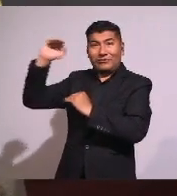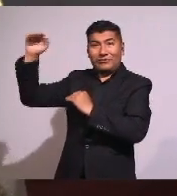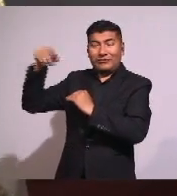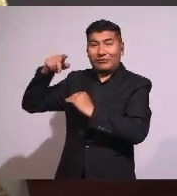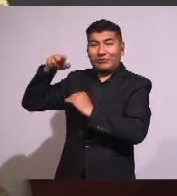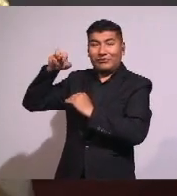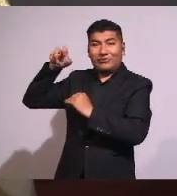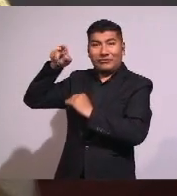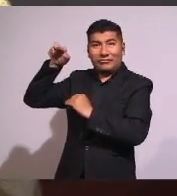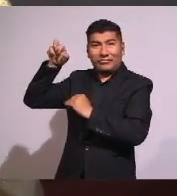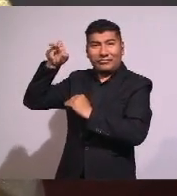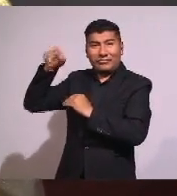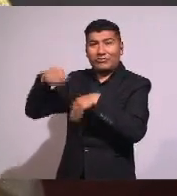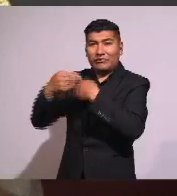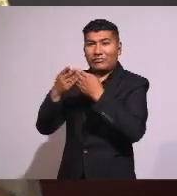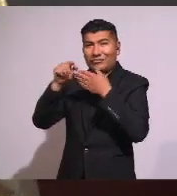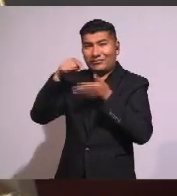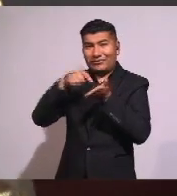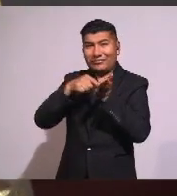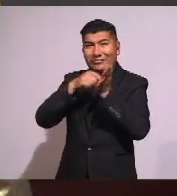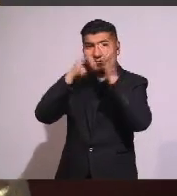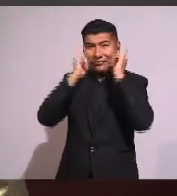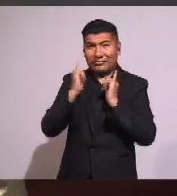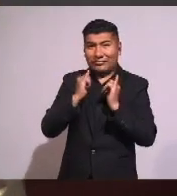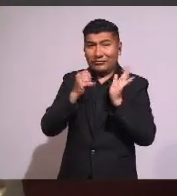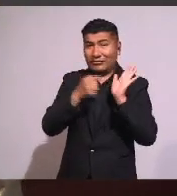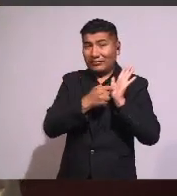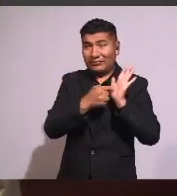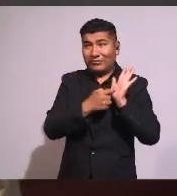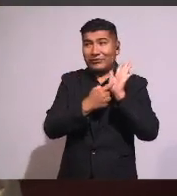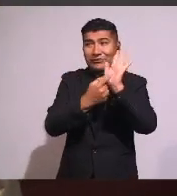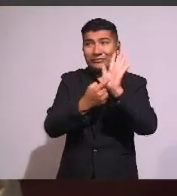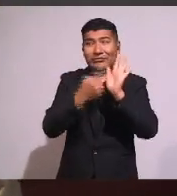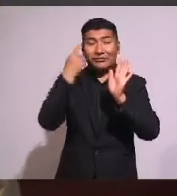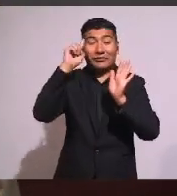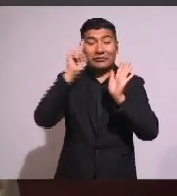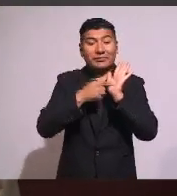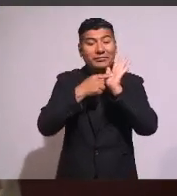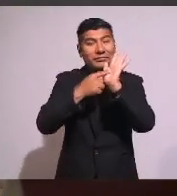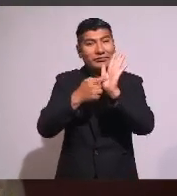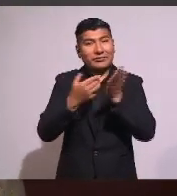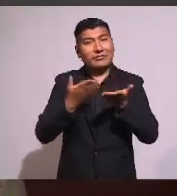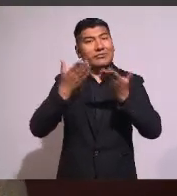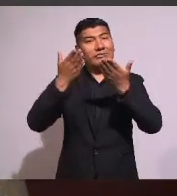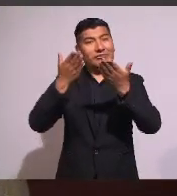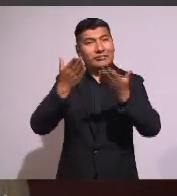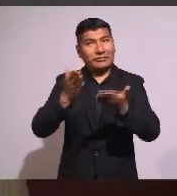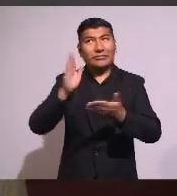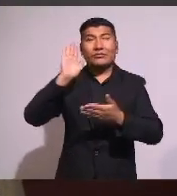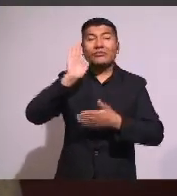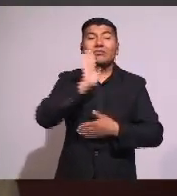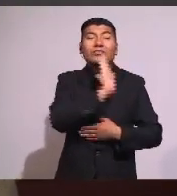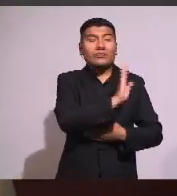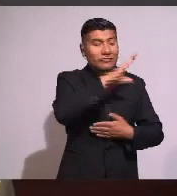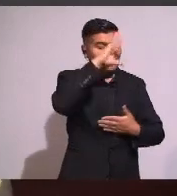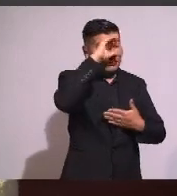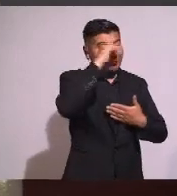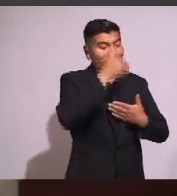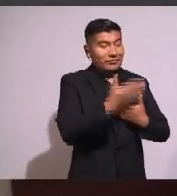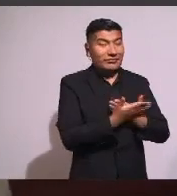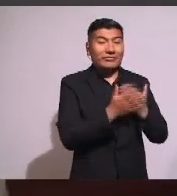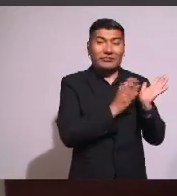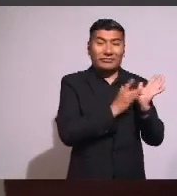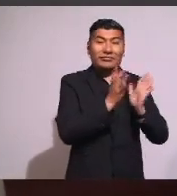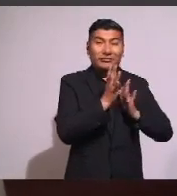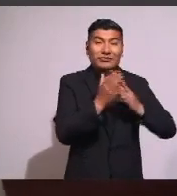Jerusalén, como estas imágenes que tenemos aquí, para presentar y ofrecer a su niño Jesús.